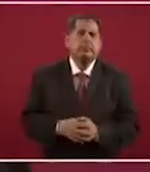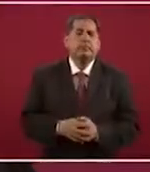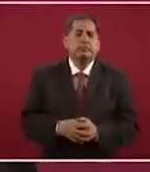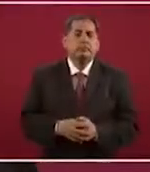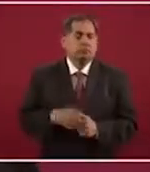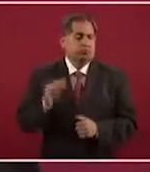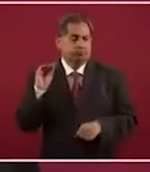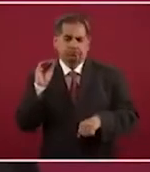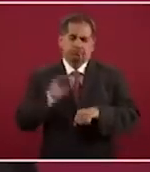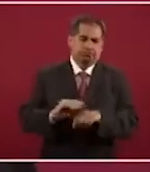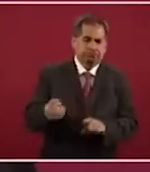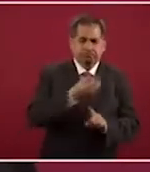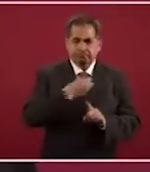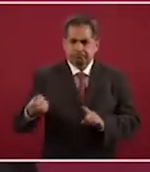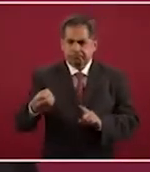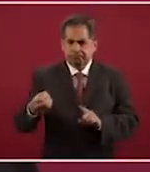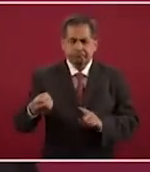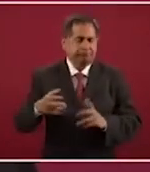poner orden.